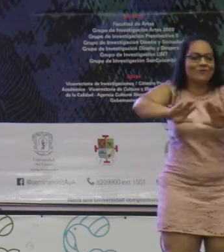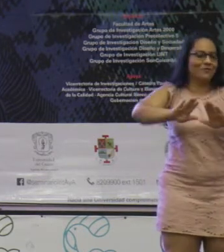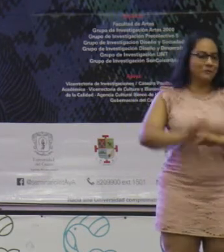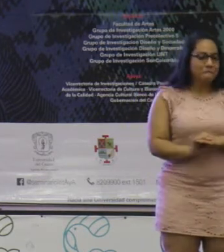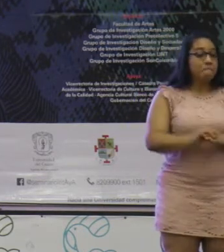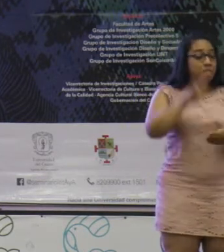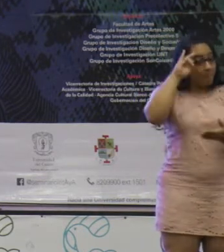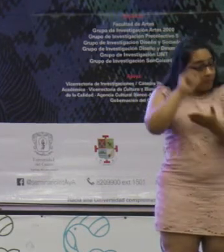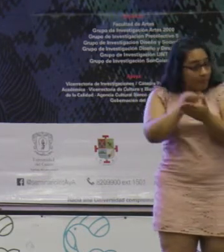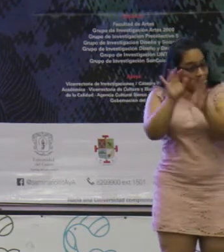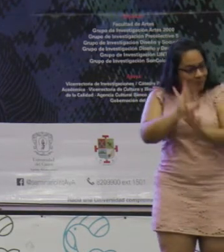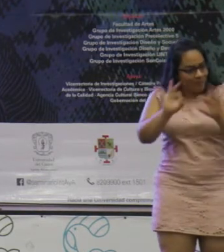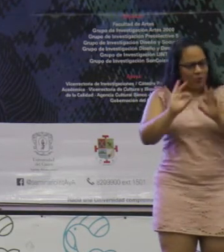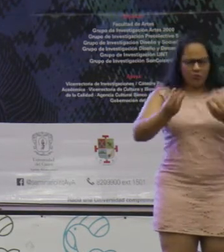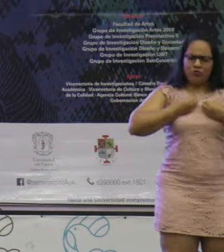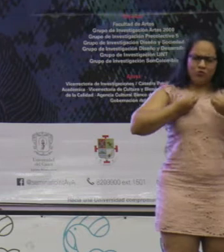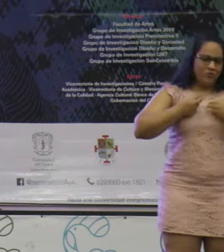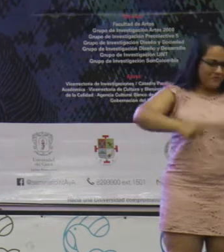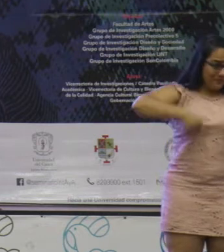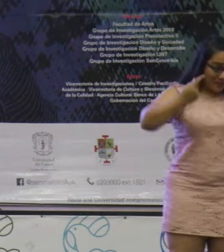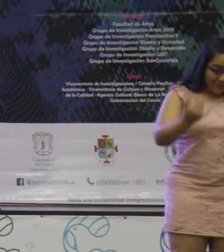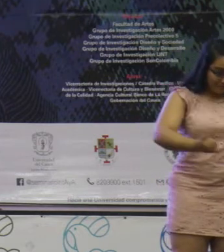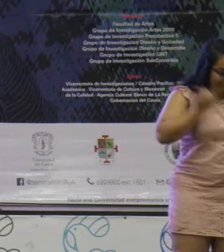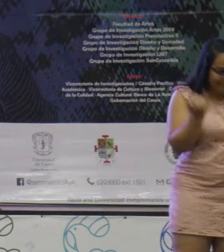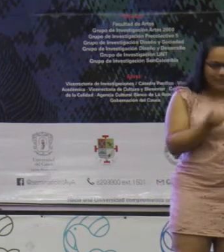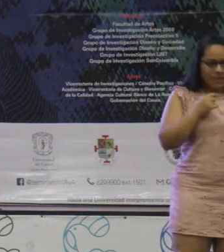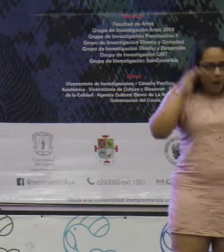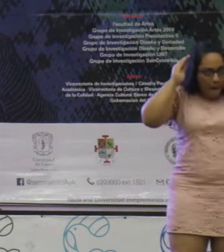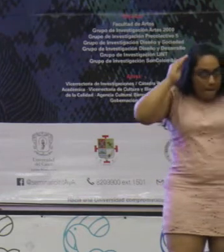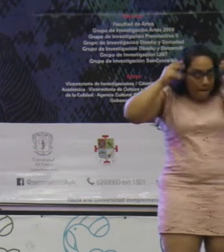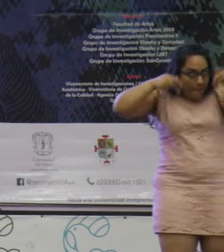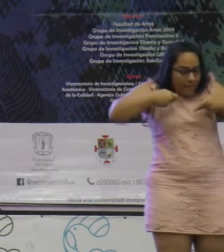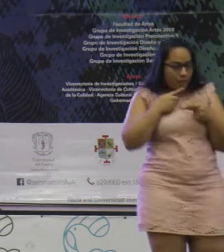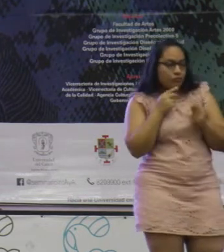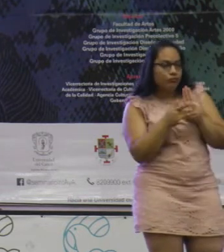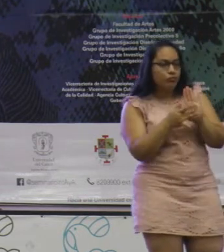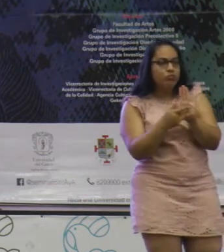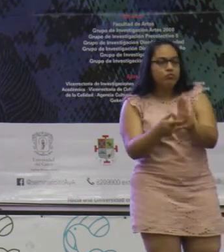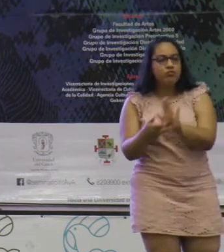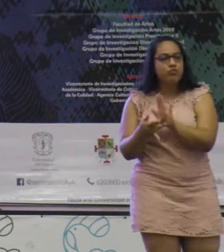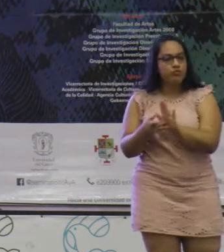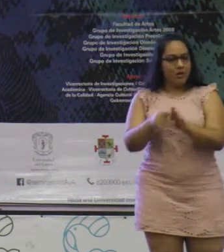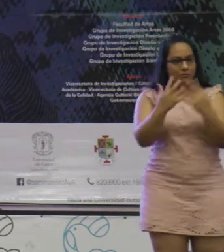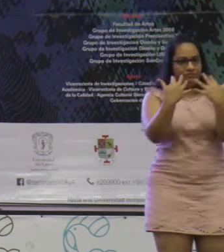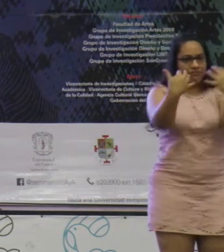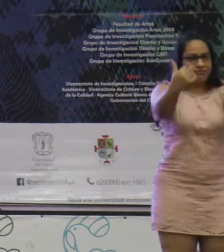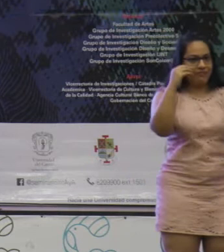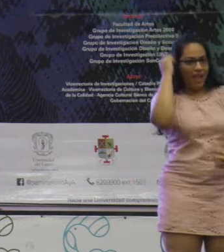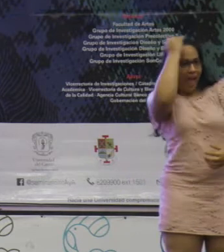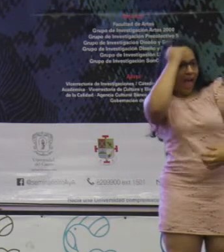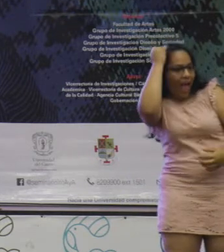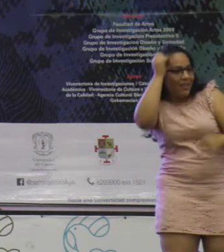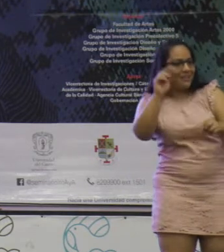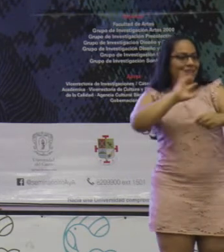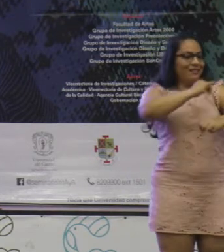que eso es lo que le ha permitido vivir de manera solapada a la luz de fuertes academias como las artes, como